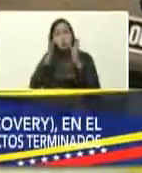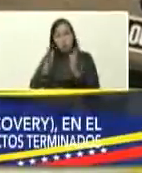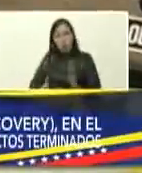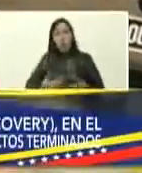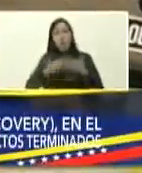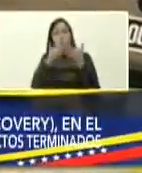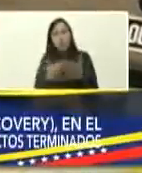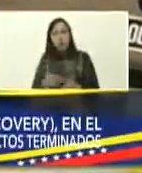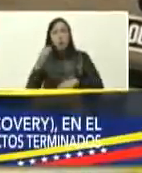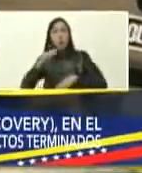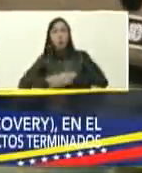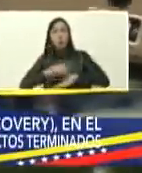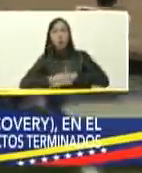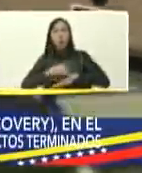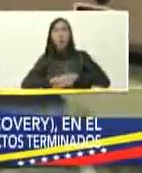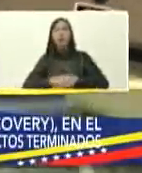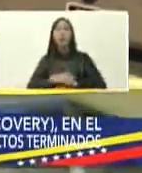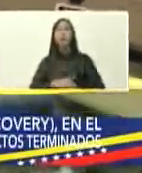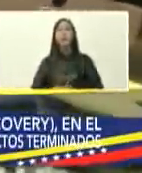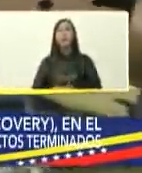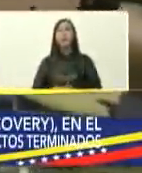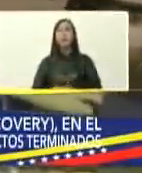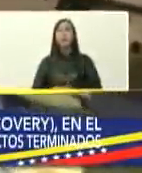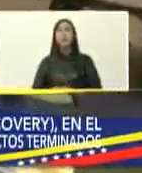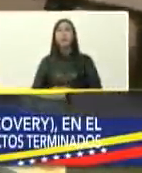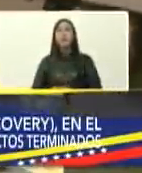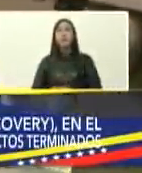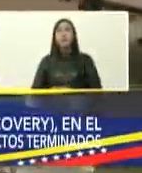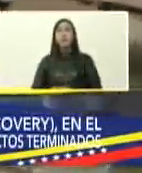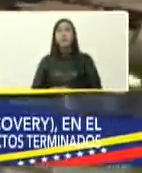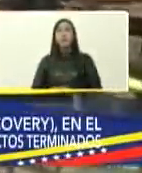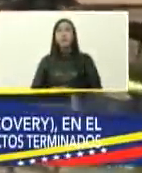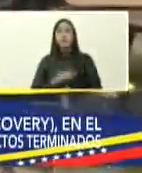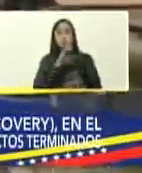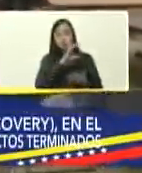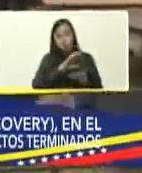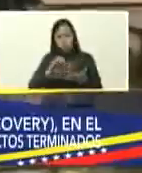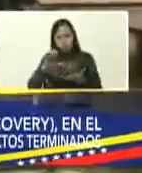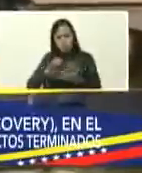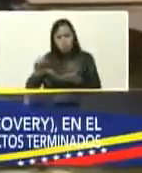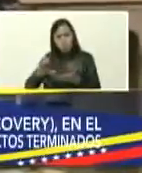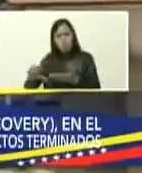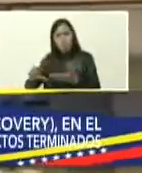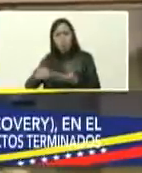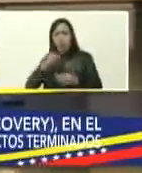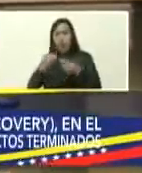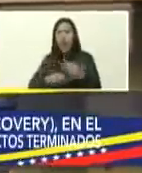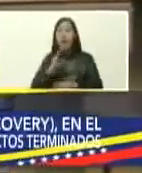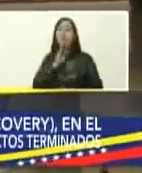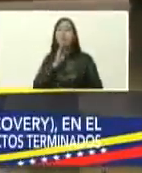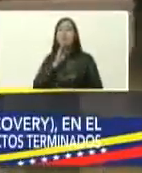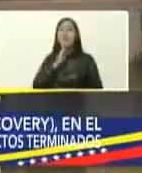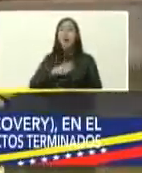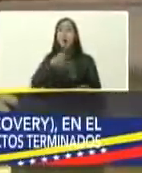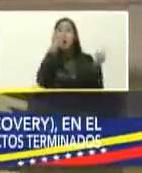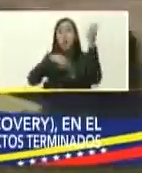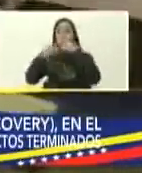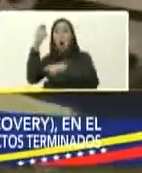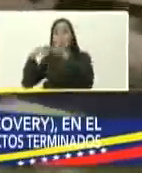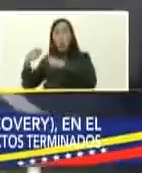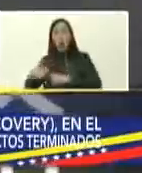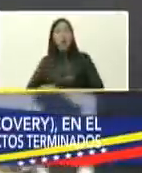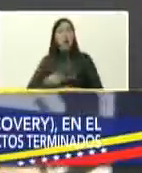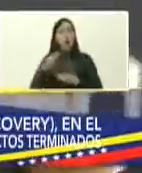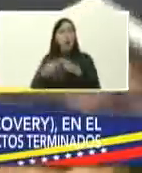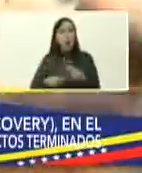y nosotros, por un crédito estructurado con el Banco de Comercio Exterior, nos dio la